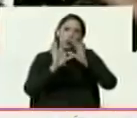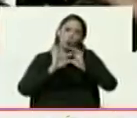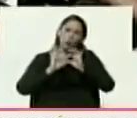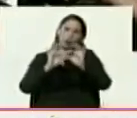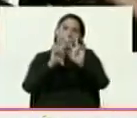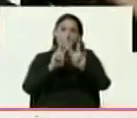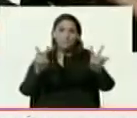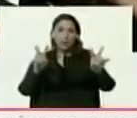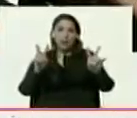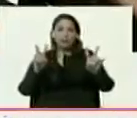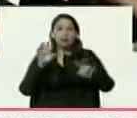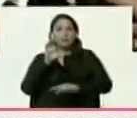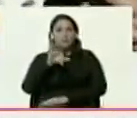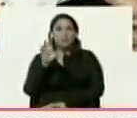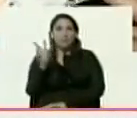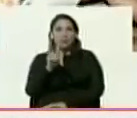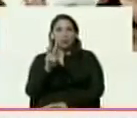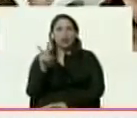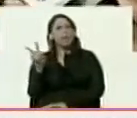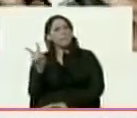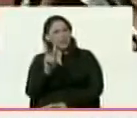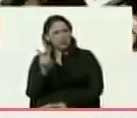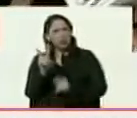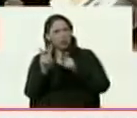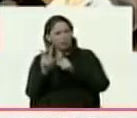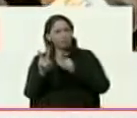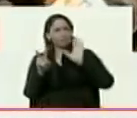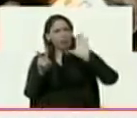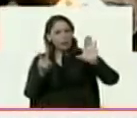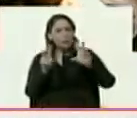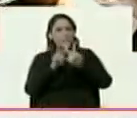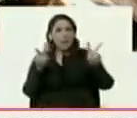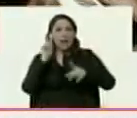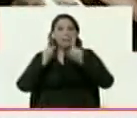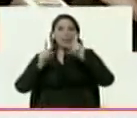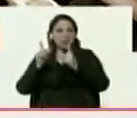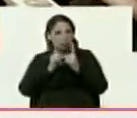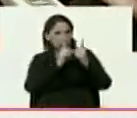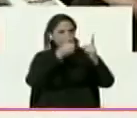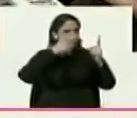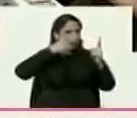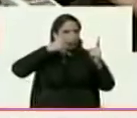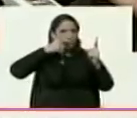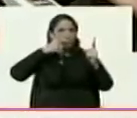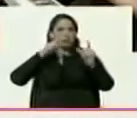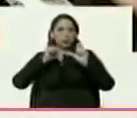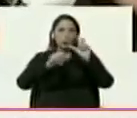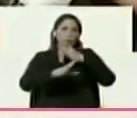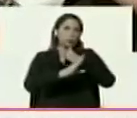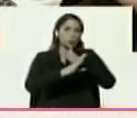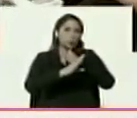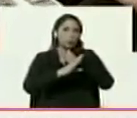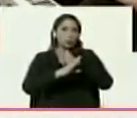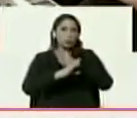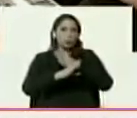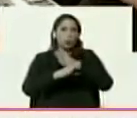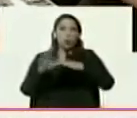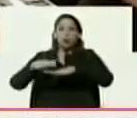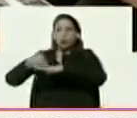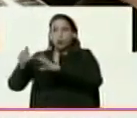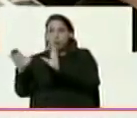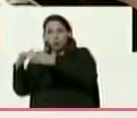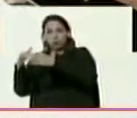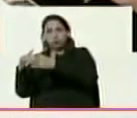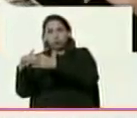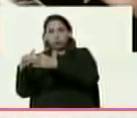de la República. Y ha sido exitoso. Venezuela es un país en paz, a pesar de las amenazas que permanentemente recibe por parte de los factores